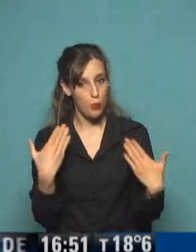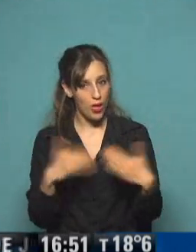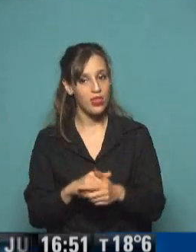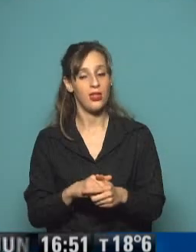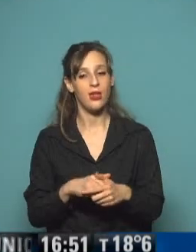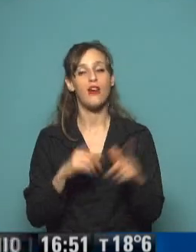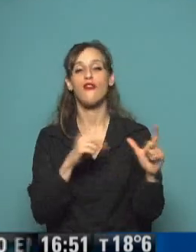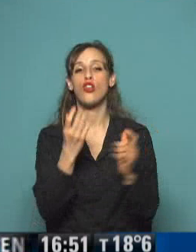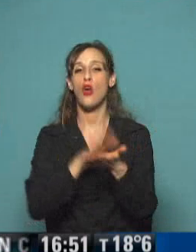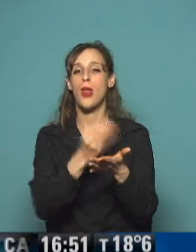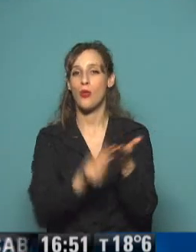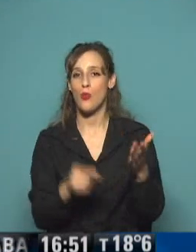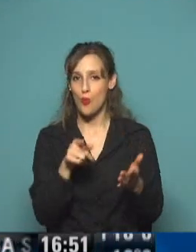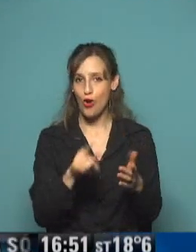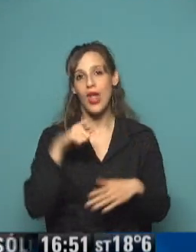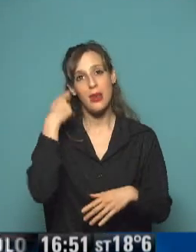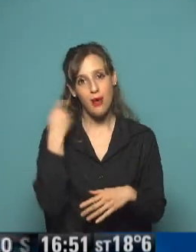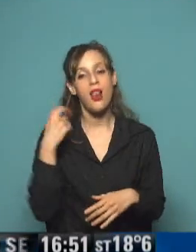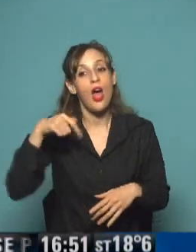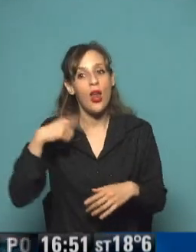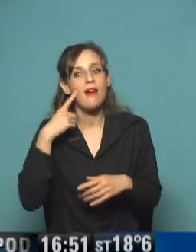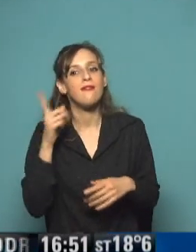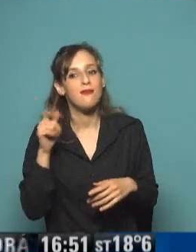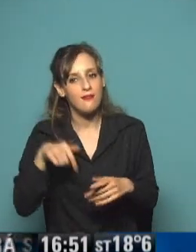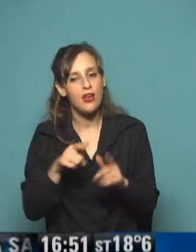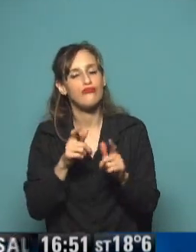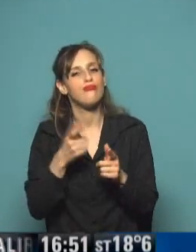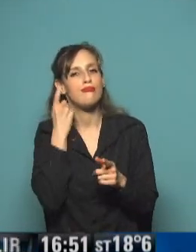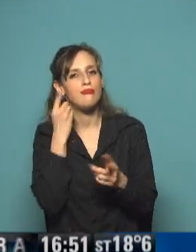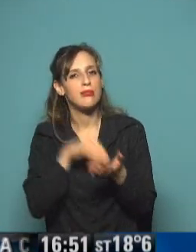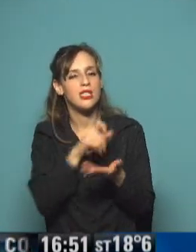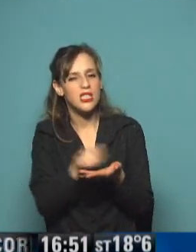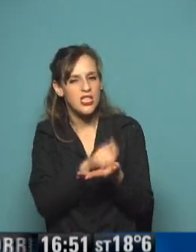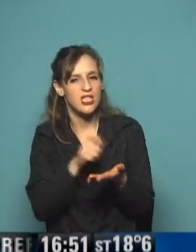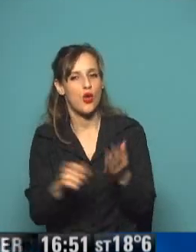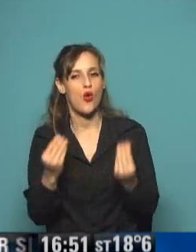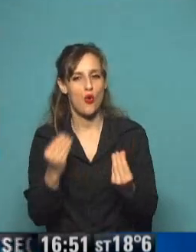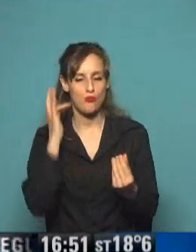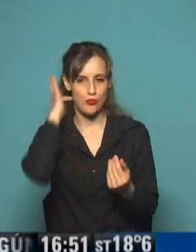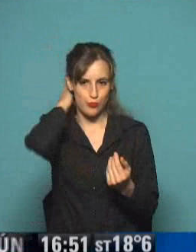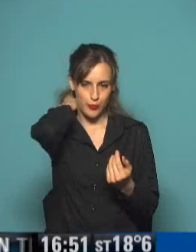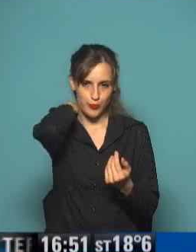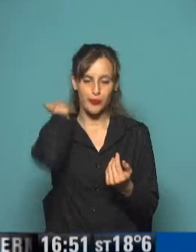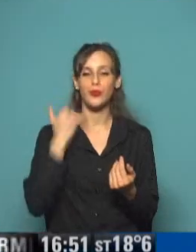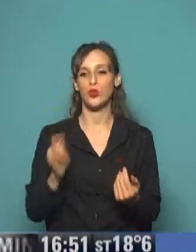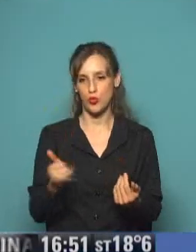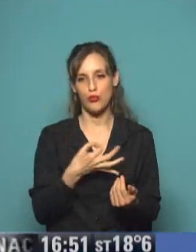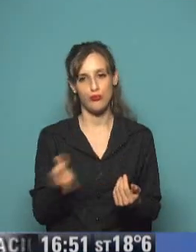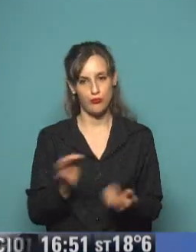así que estamos a tiempo, pero vamos a seguir viendo cómo hacer la presentación de estos hermosos animales.